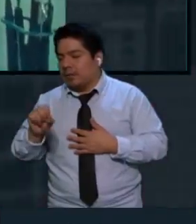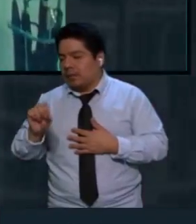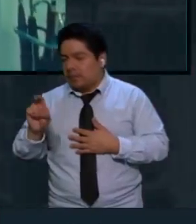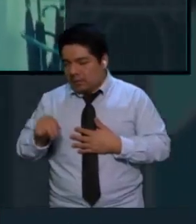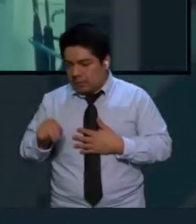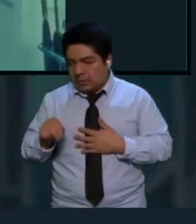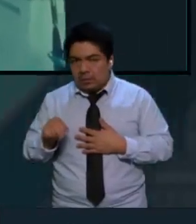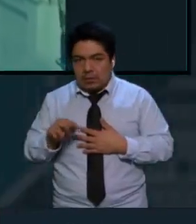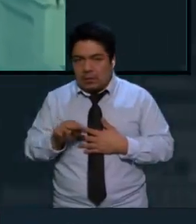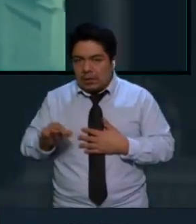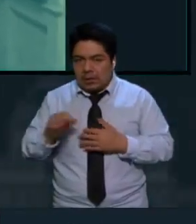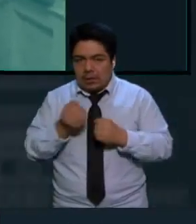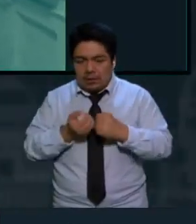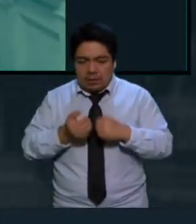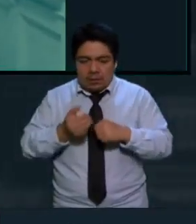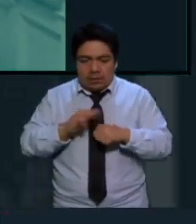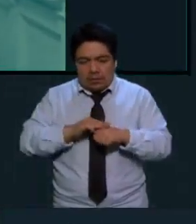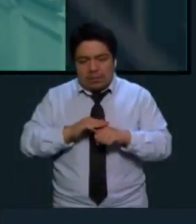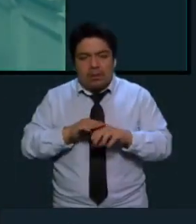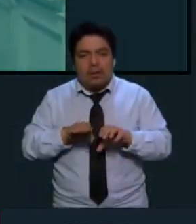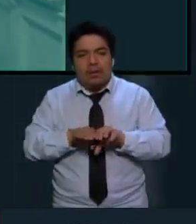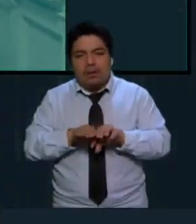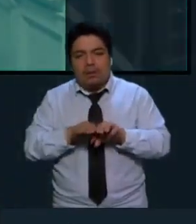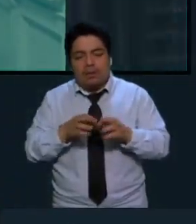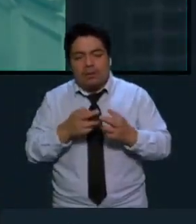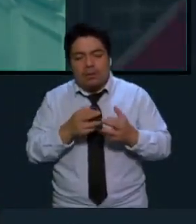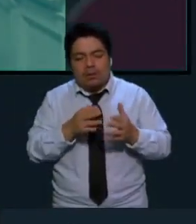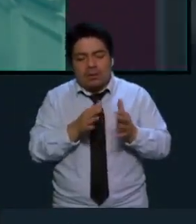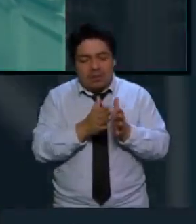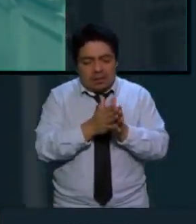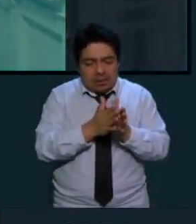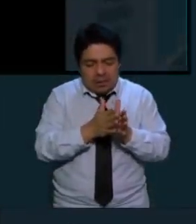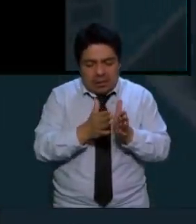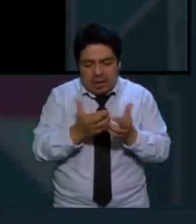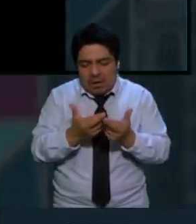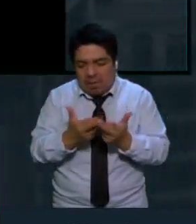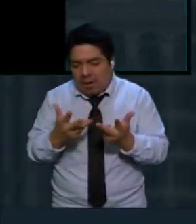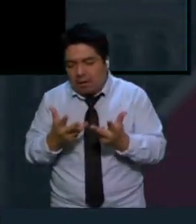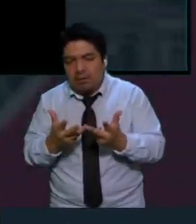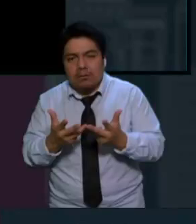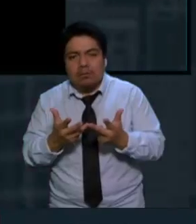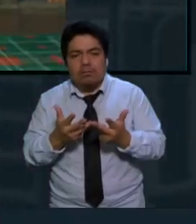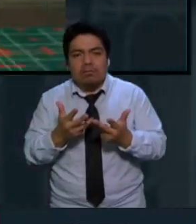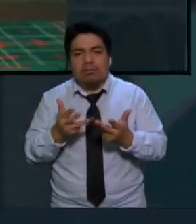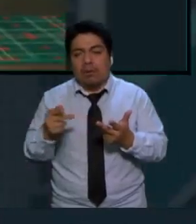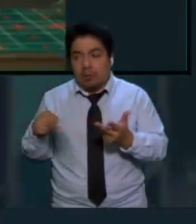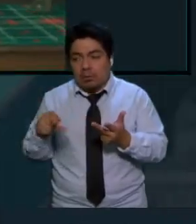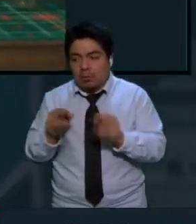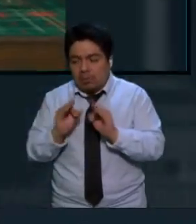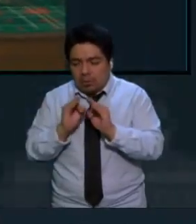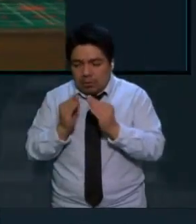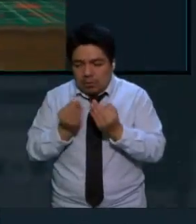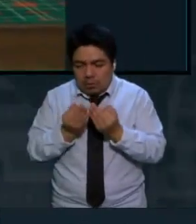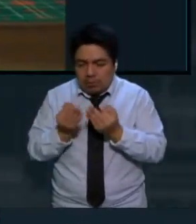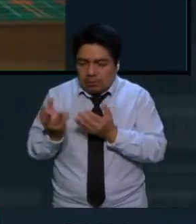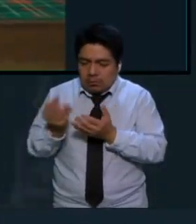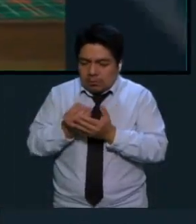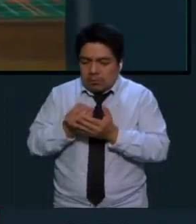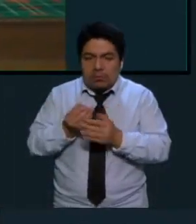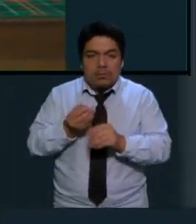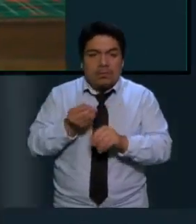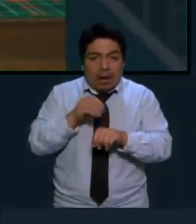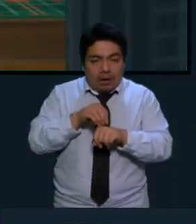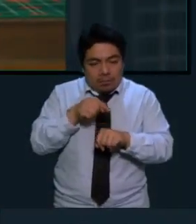este sistema, digamos, de romper una cuarta pared, ¿no? Y el estilo que decide adoptar